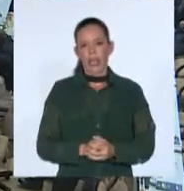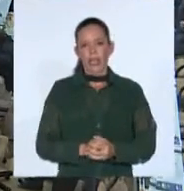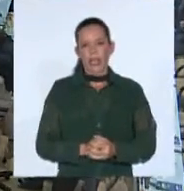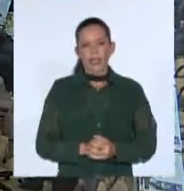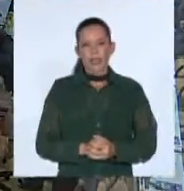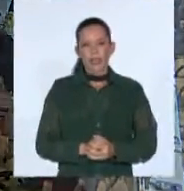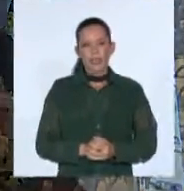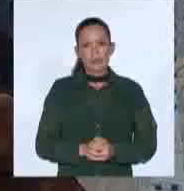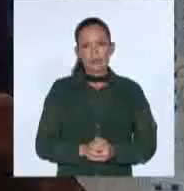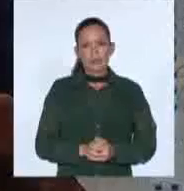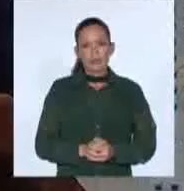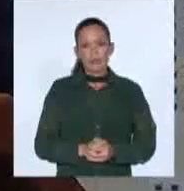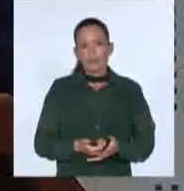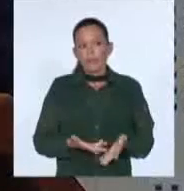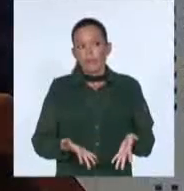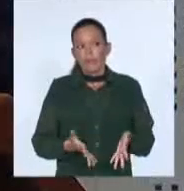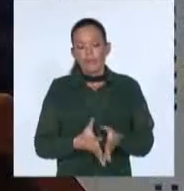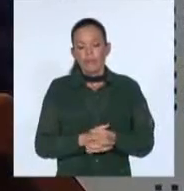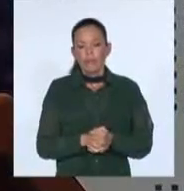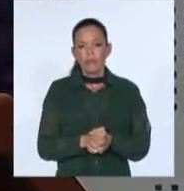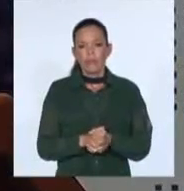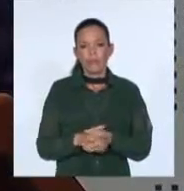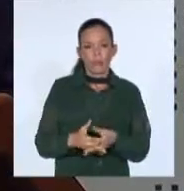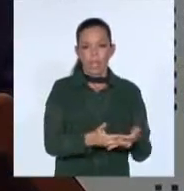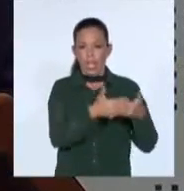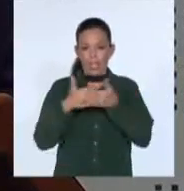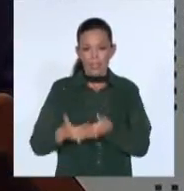Ya la hegemonía estadounidense no es lo que fue.